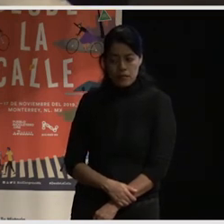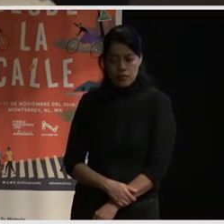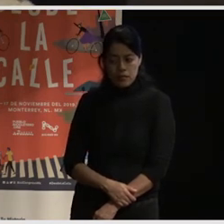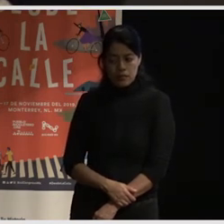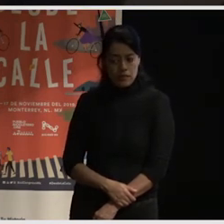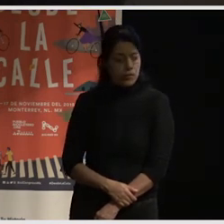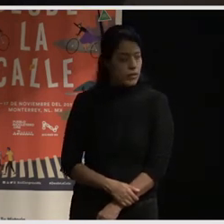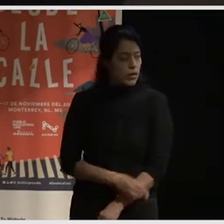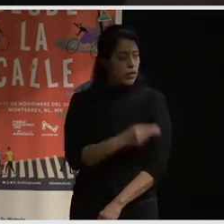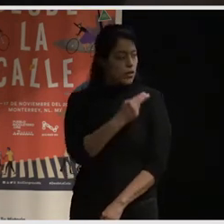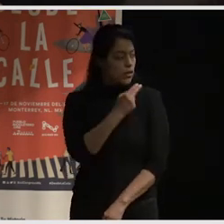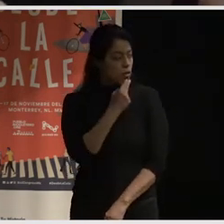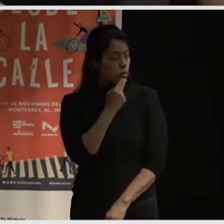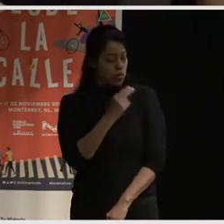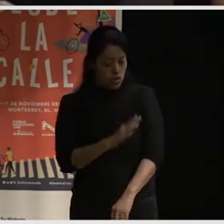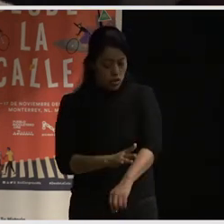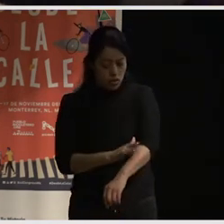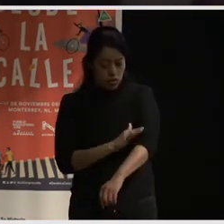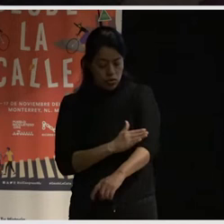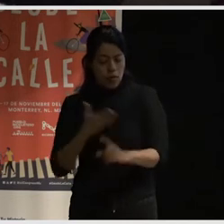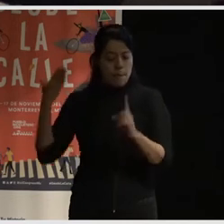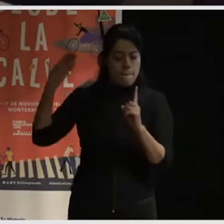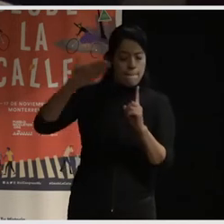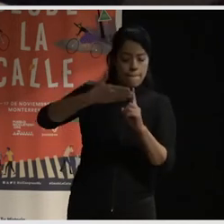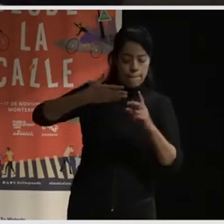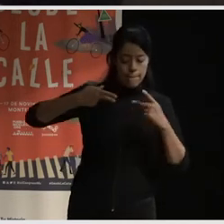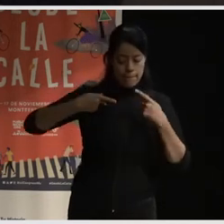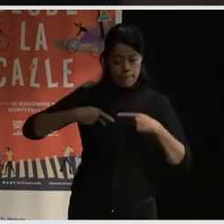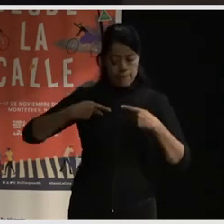usar los sentimientos para llegar al público